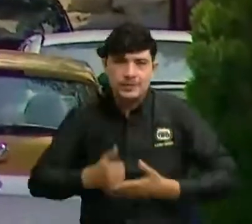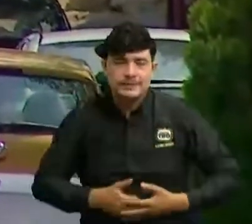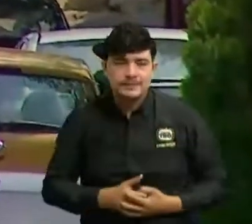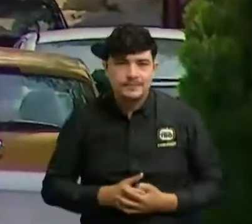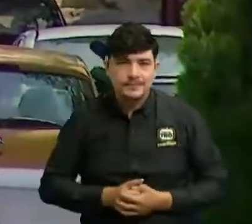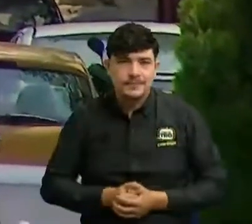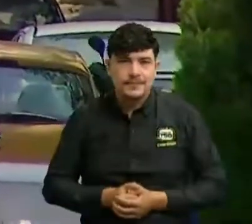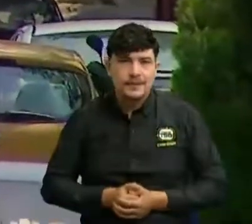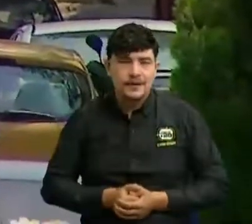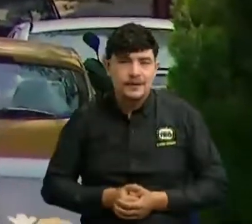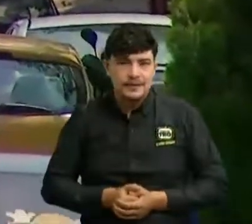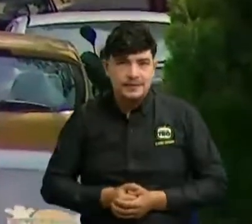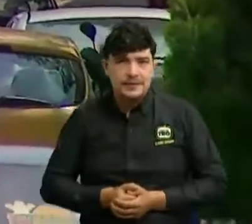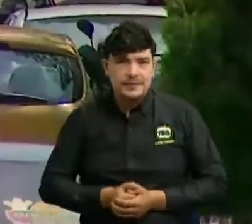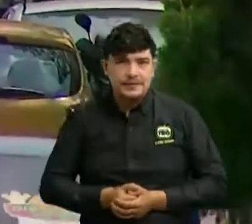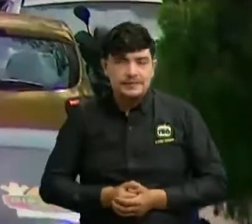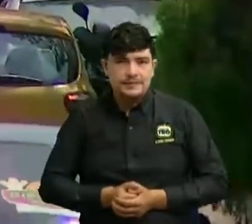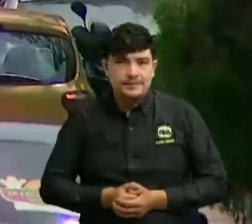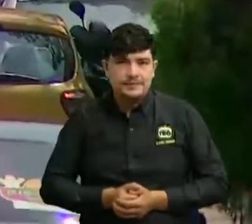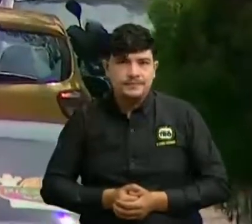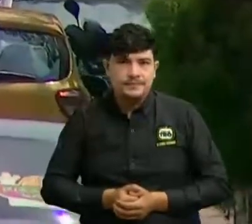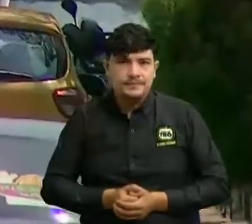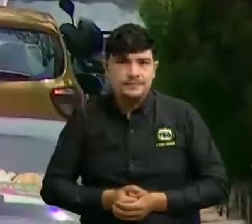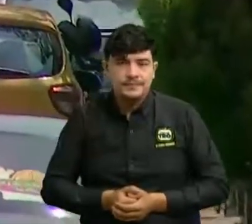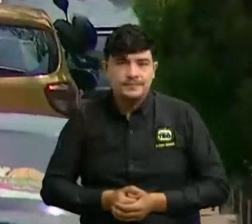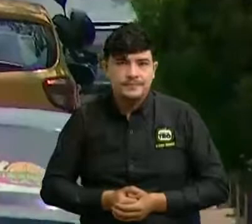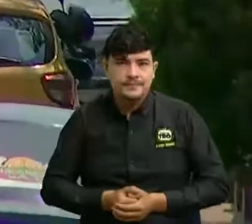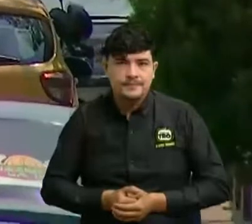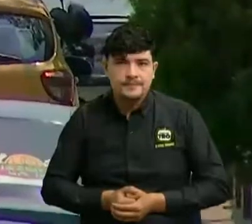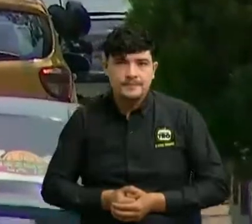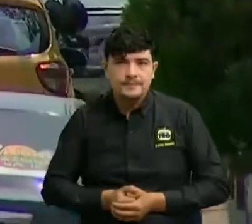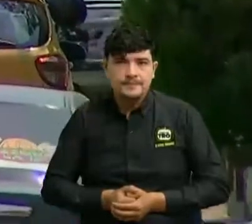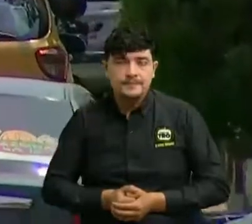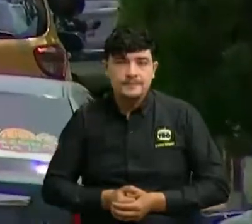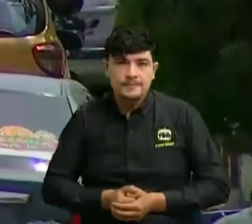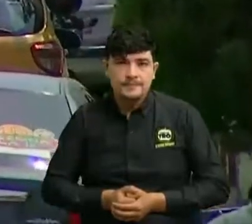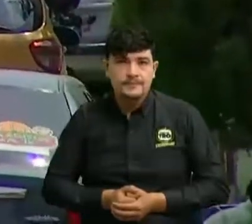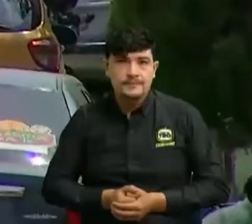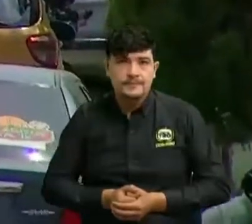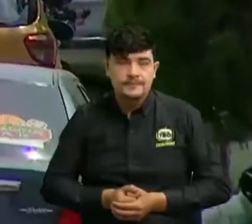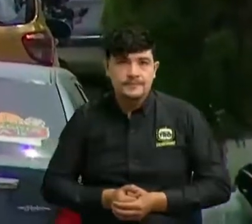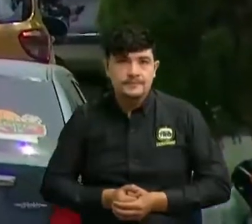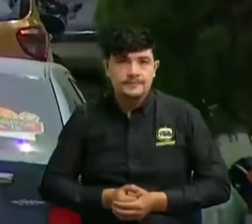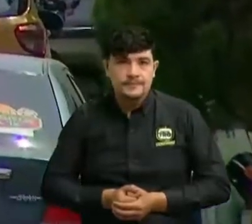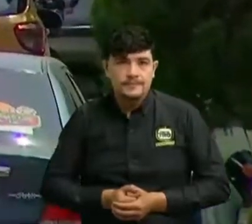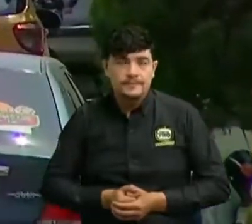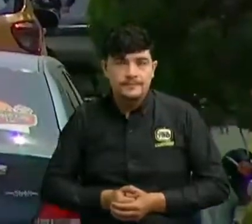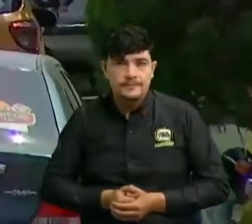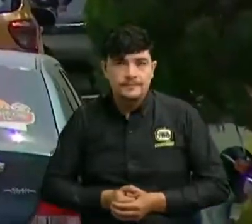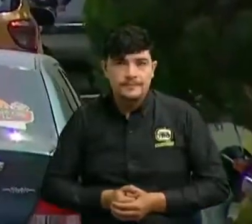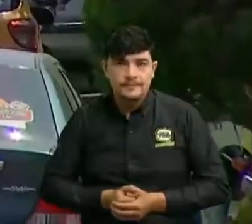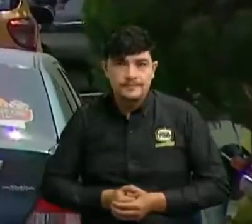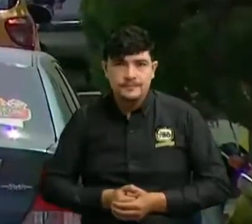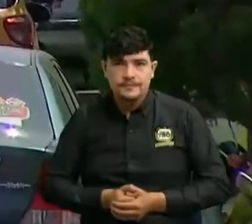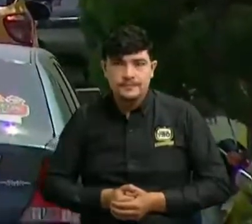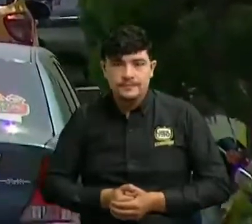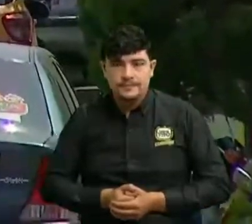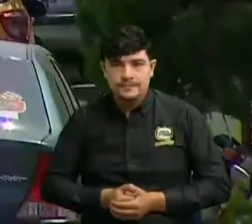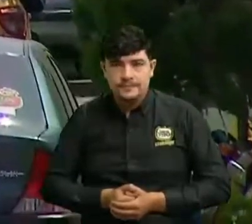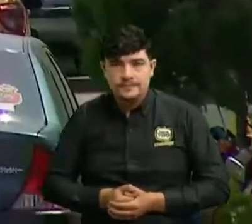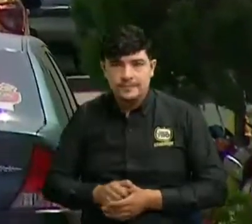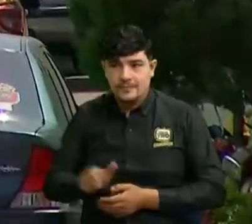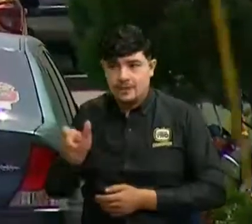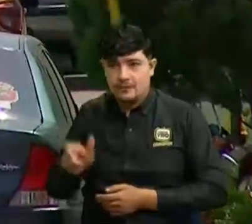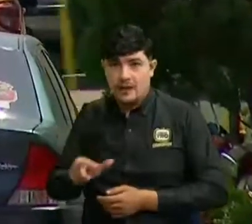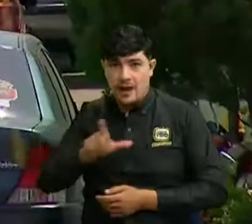Y es que son muchos los líderes que hay en este importante sector de Cúcuta. Precisamente estamos con uno del barrio